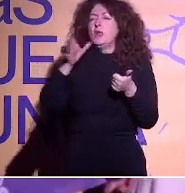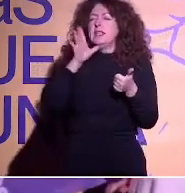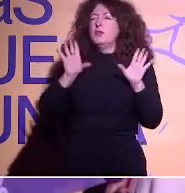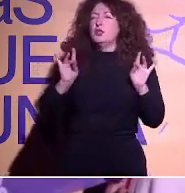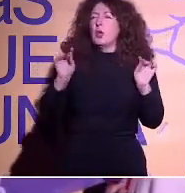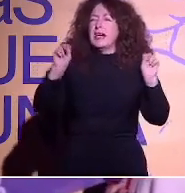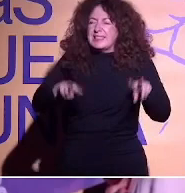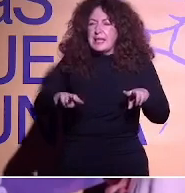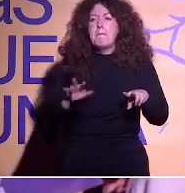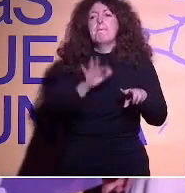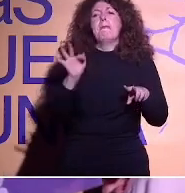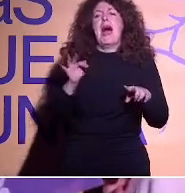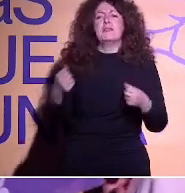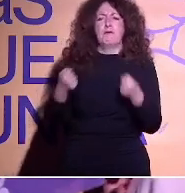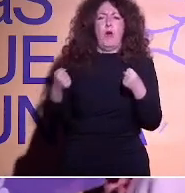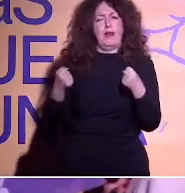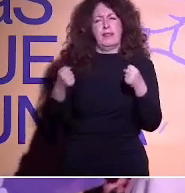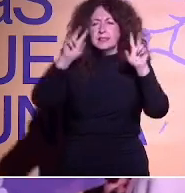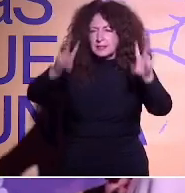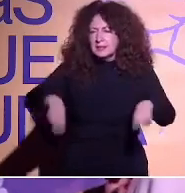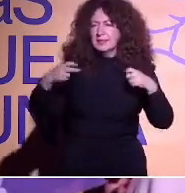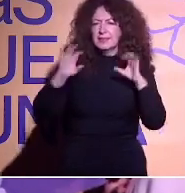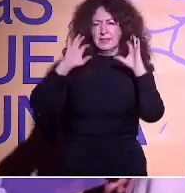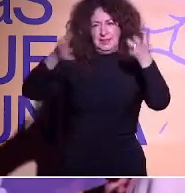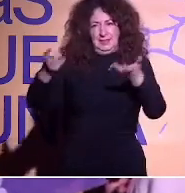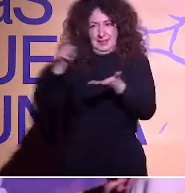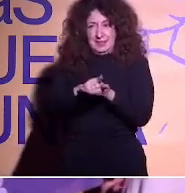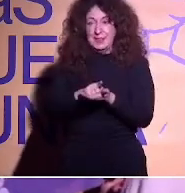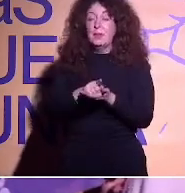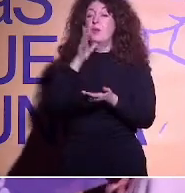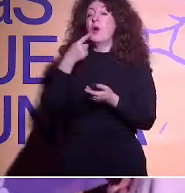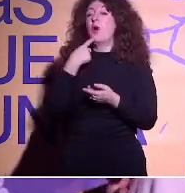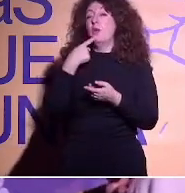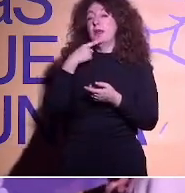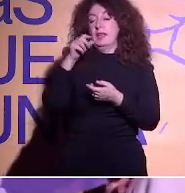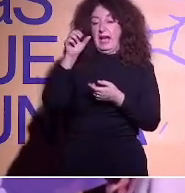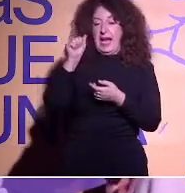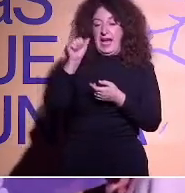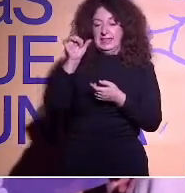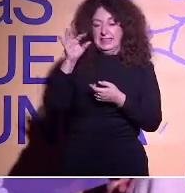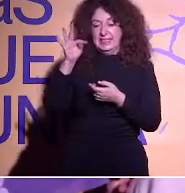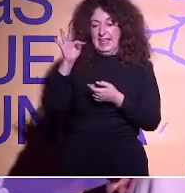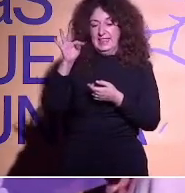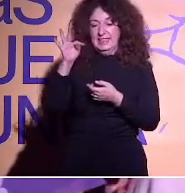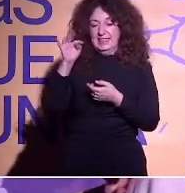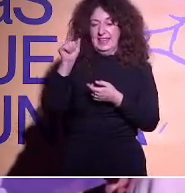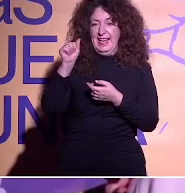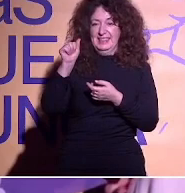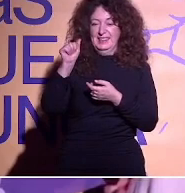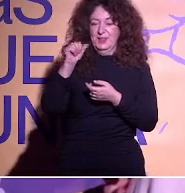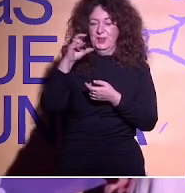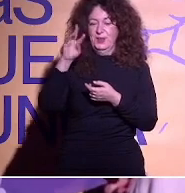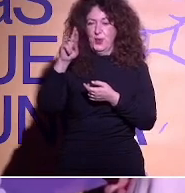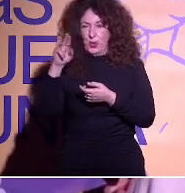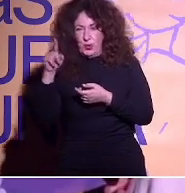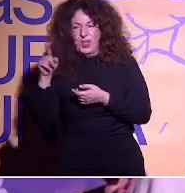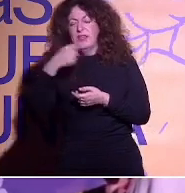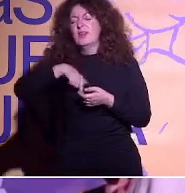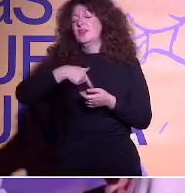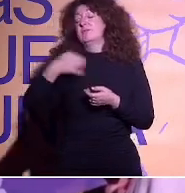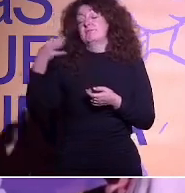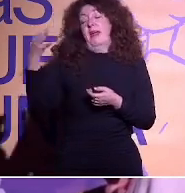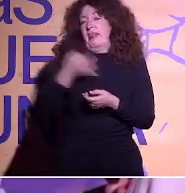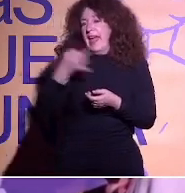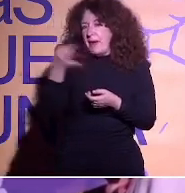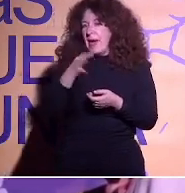fuerza renovada porque como dice Sata sakur es nuestro deber luchar por nuestra libertad es nuestro